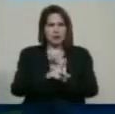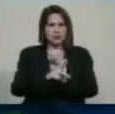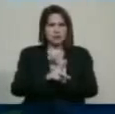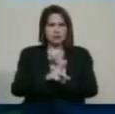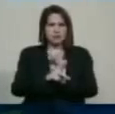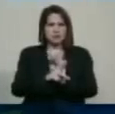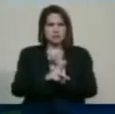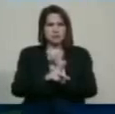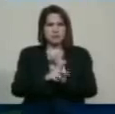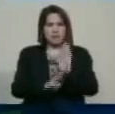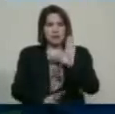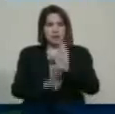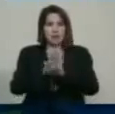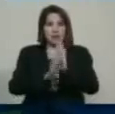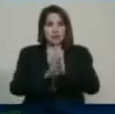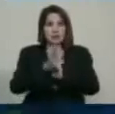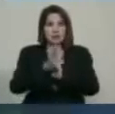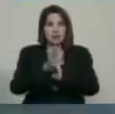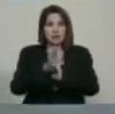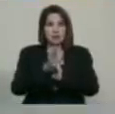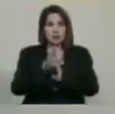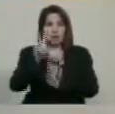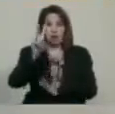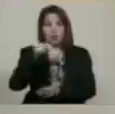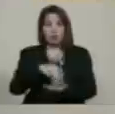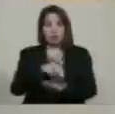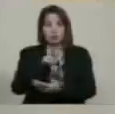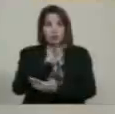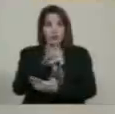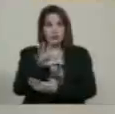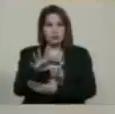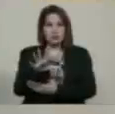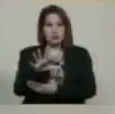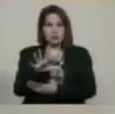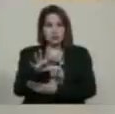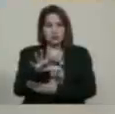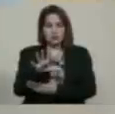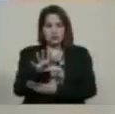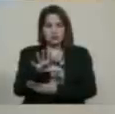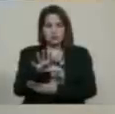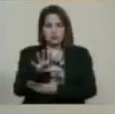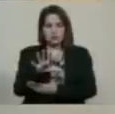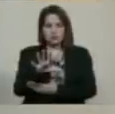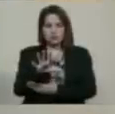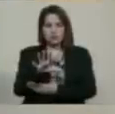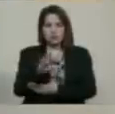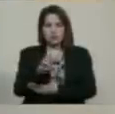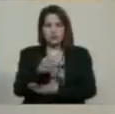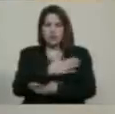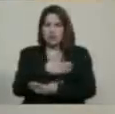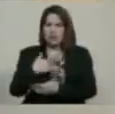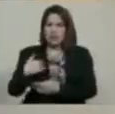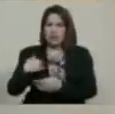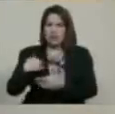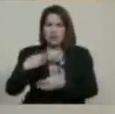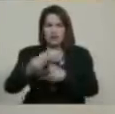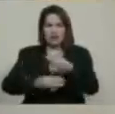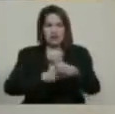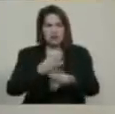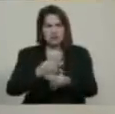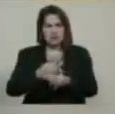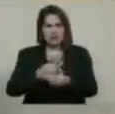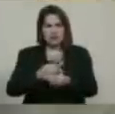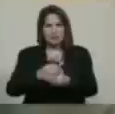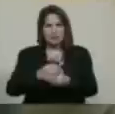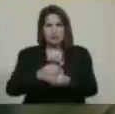Agrícola de Desarrollo 2025, y estamos hablando de las grandes extensiones para producir y garantizar el